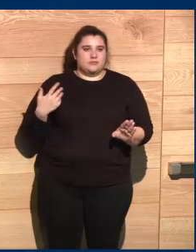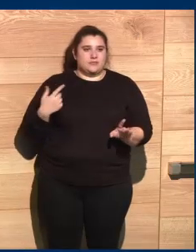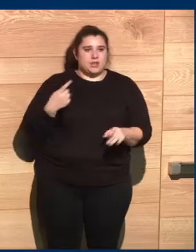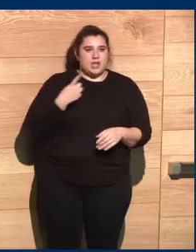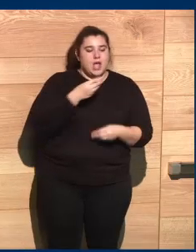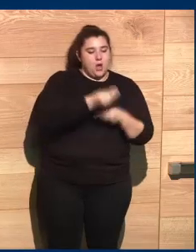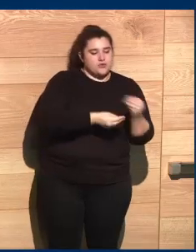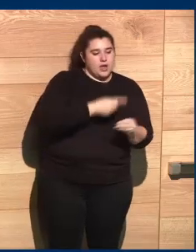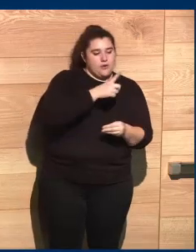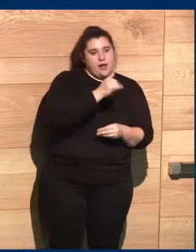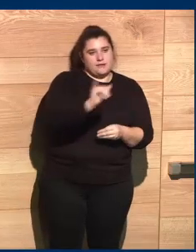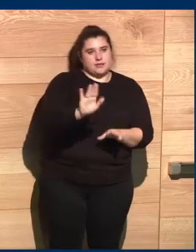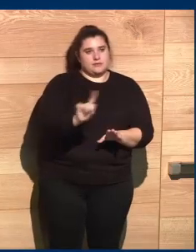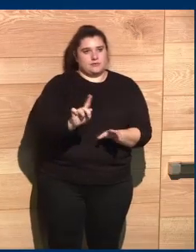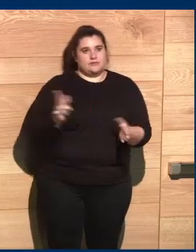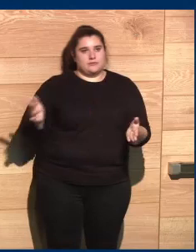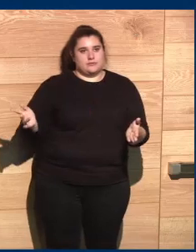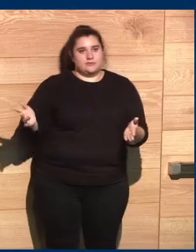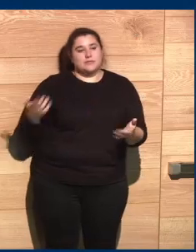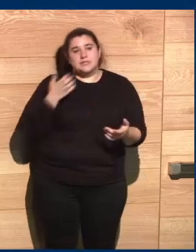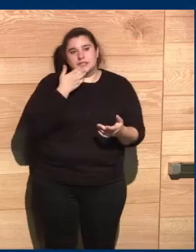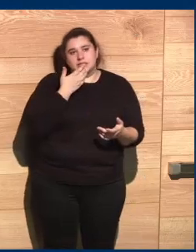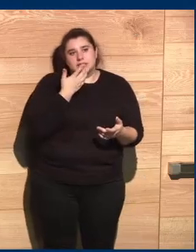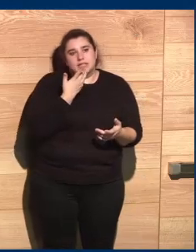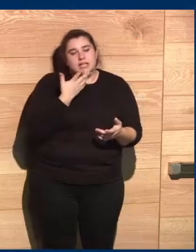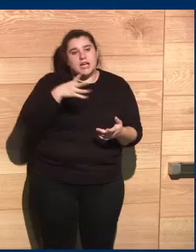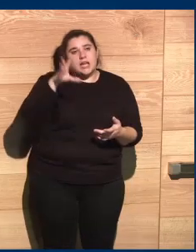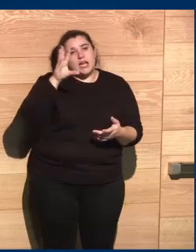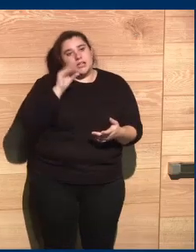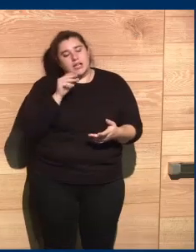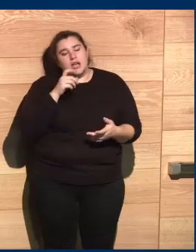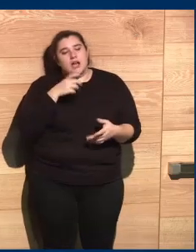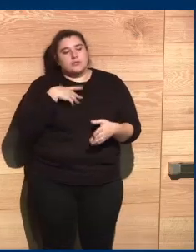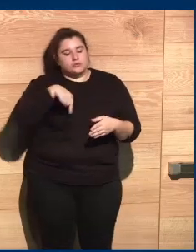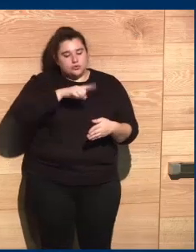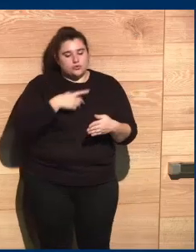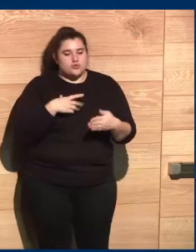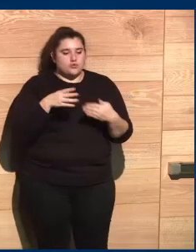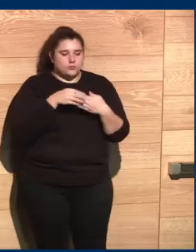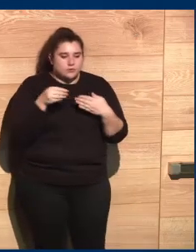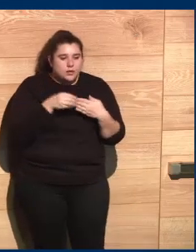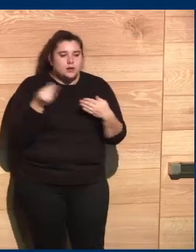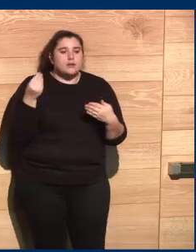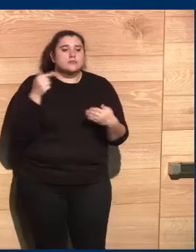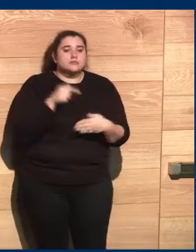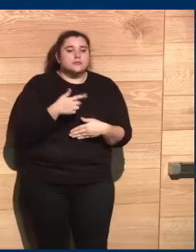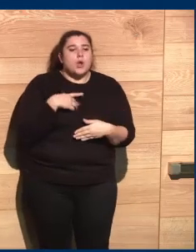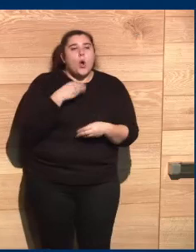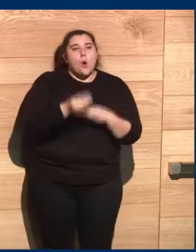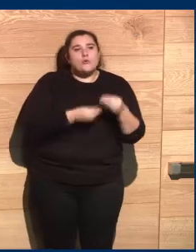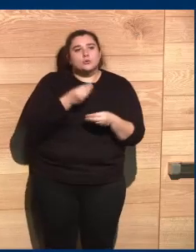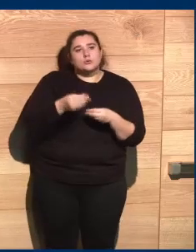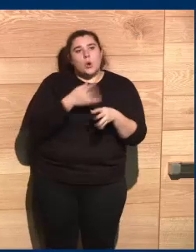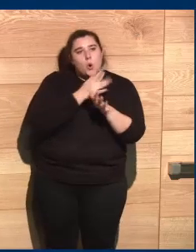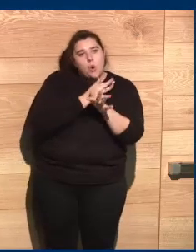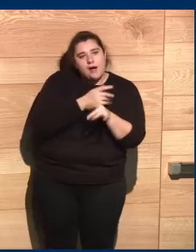de un solo uso. Si podemos entender como consumidores otros usos de realidad virtual que no sean